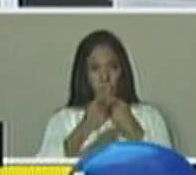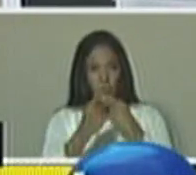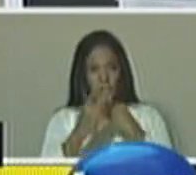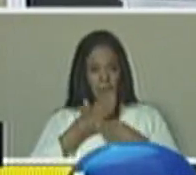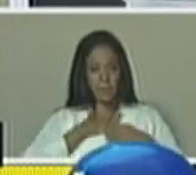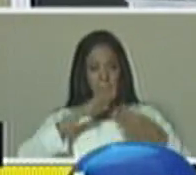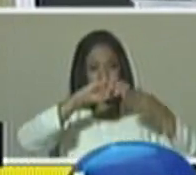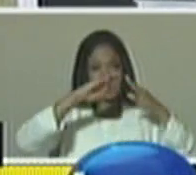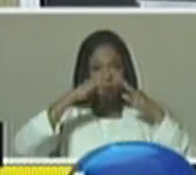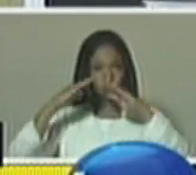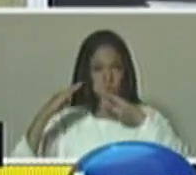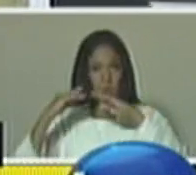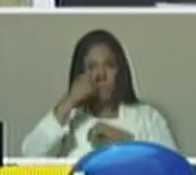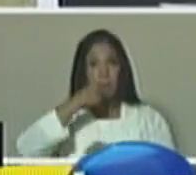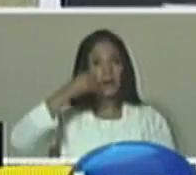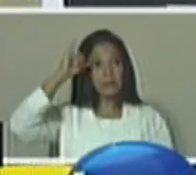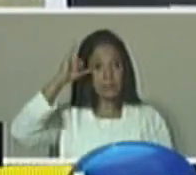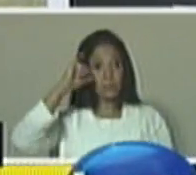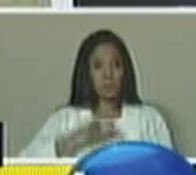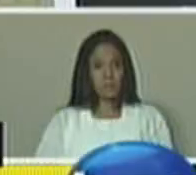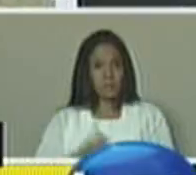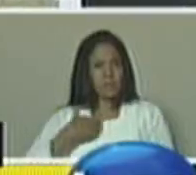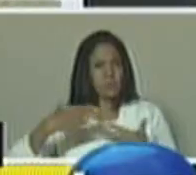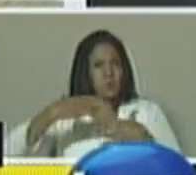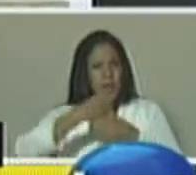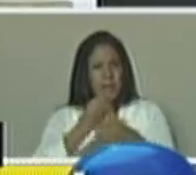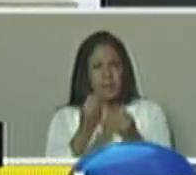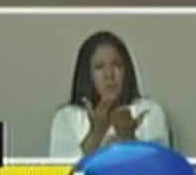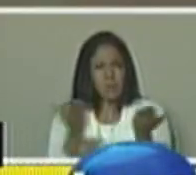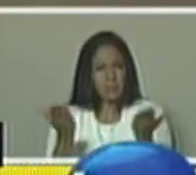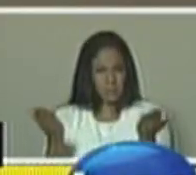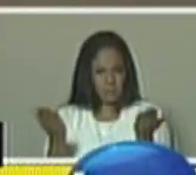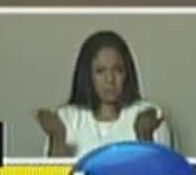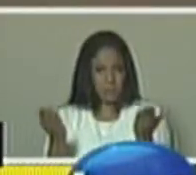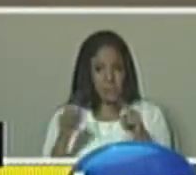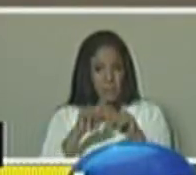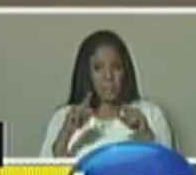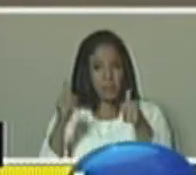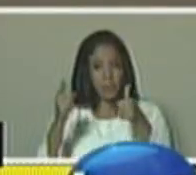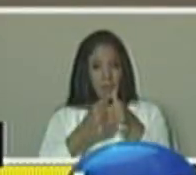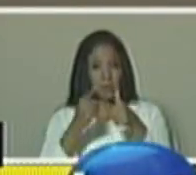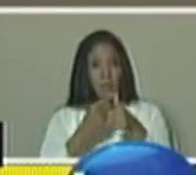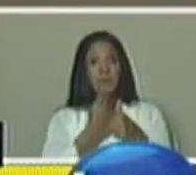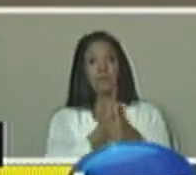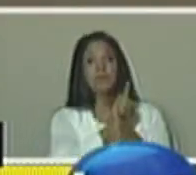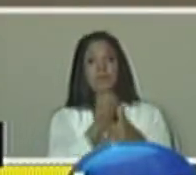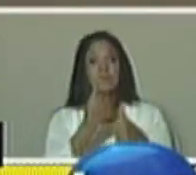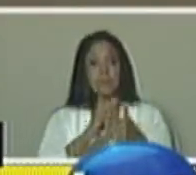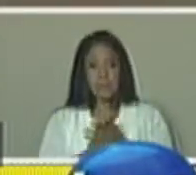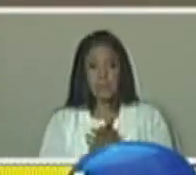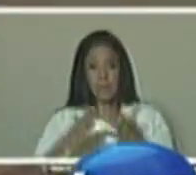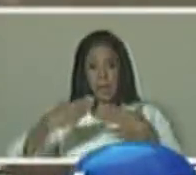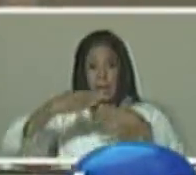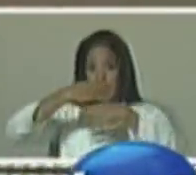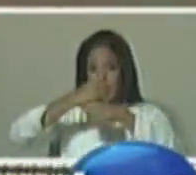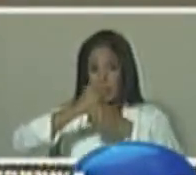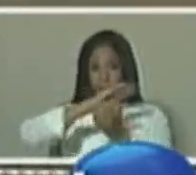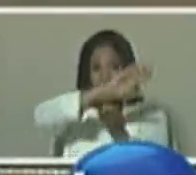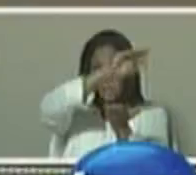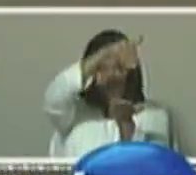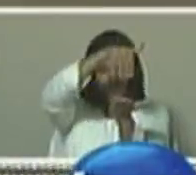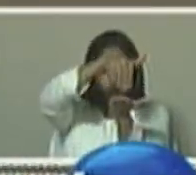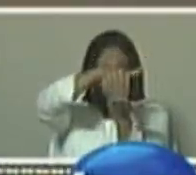mi comunidad, Bocas del Toro, haría muchas cosas. Pero lo principal es que crearía un